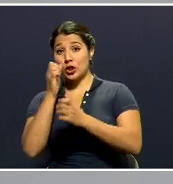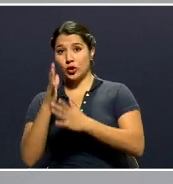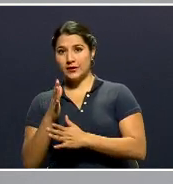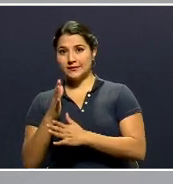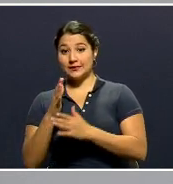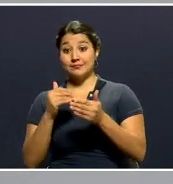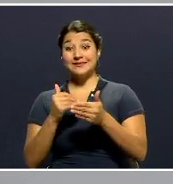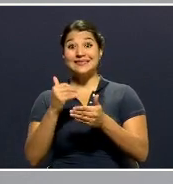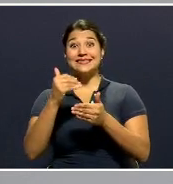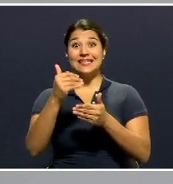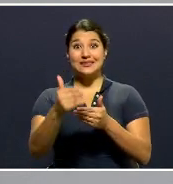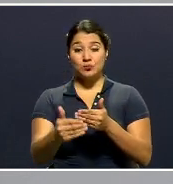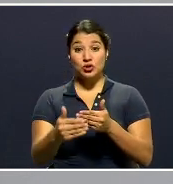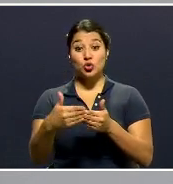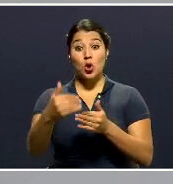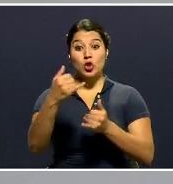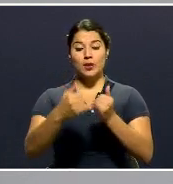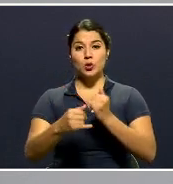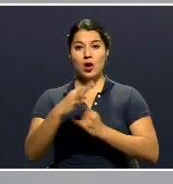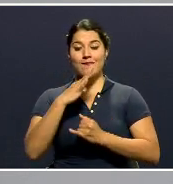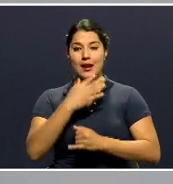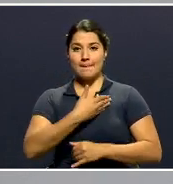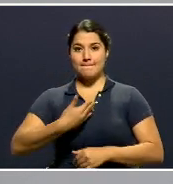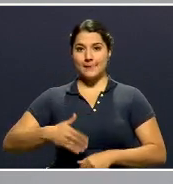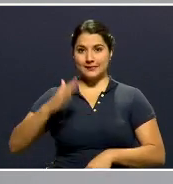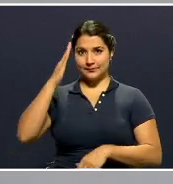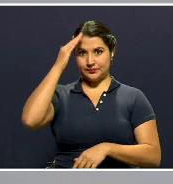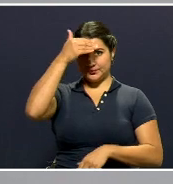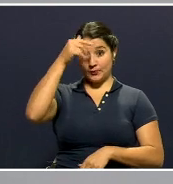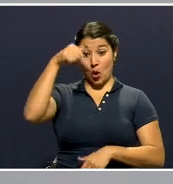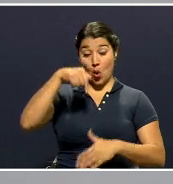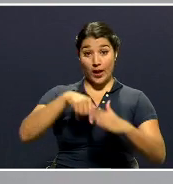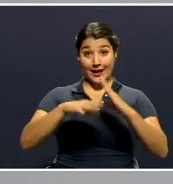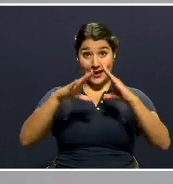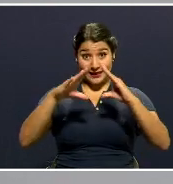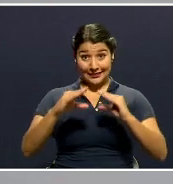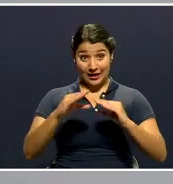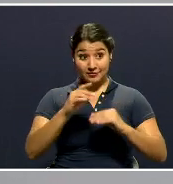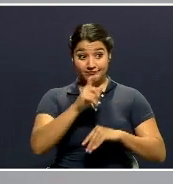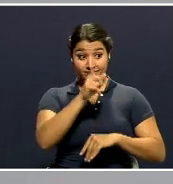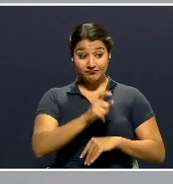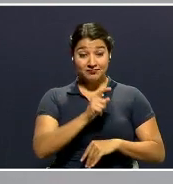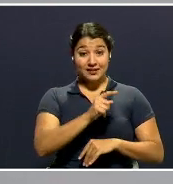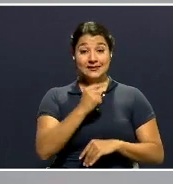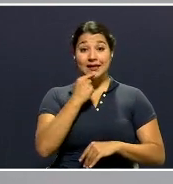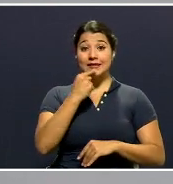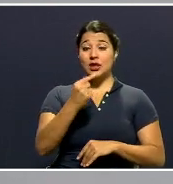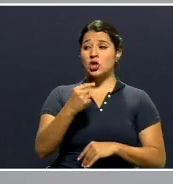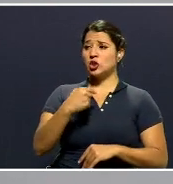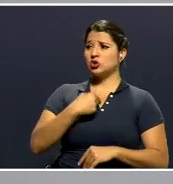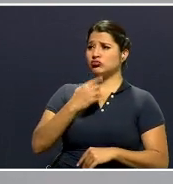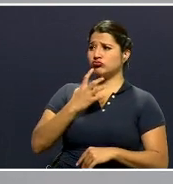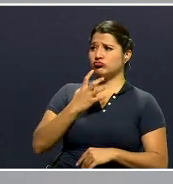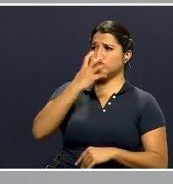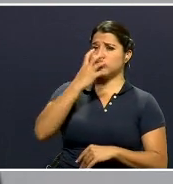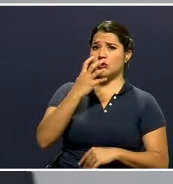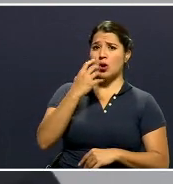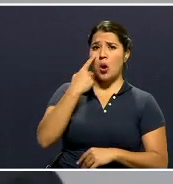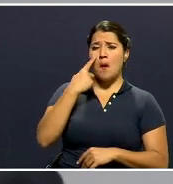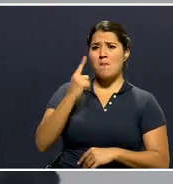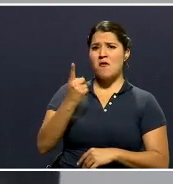el presidente Carlos Alvarado. Durante la tarde de hoy, la jerarca indicó que ella se molestó por